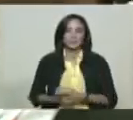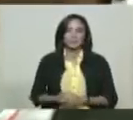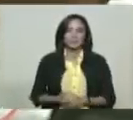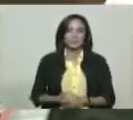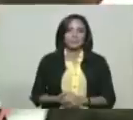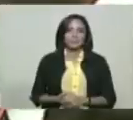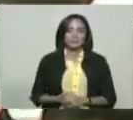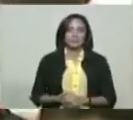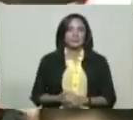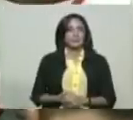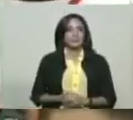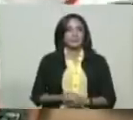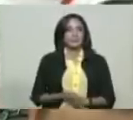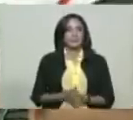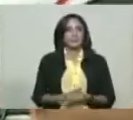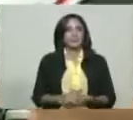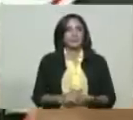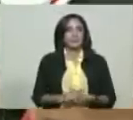Por eso,